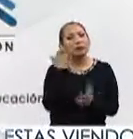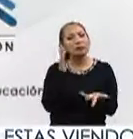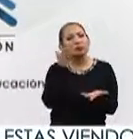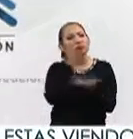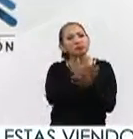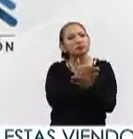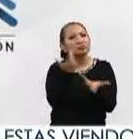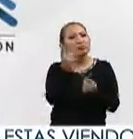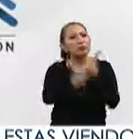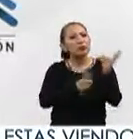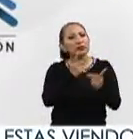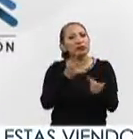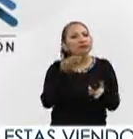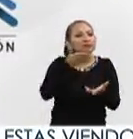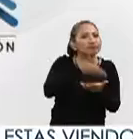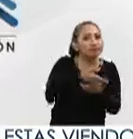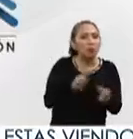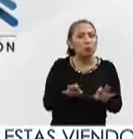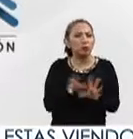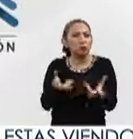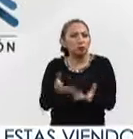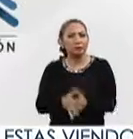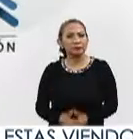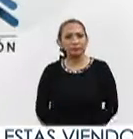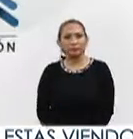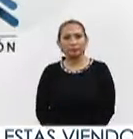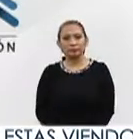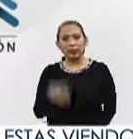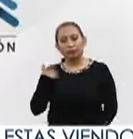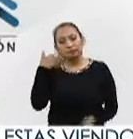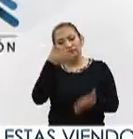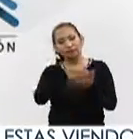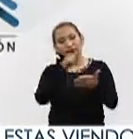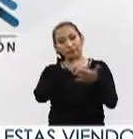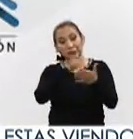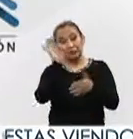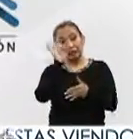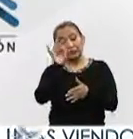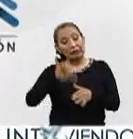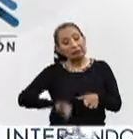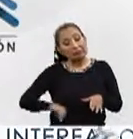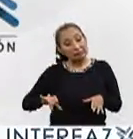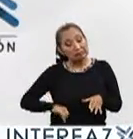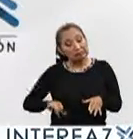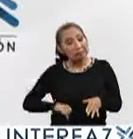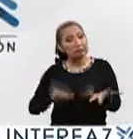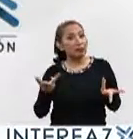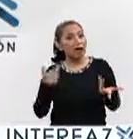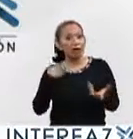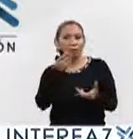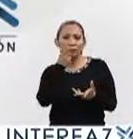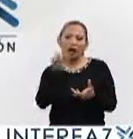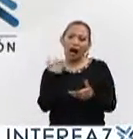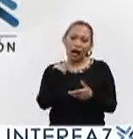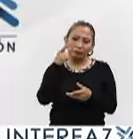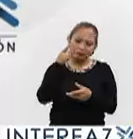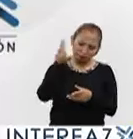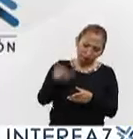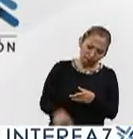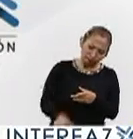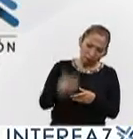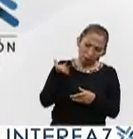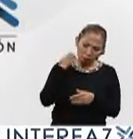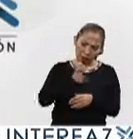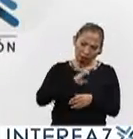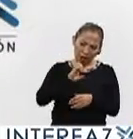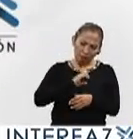acercan a este tipo de deportes? Pues van, tocan la puerta, a lo mejor les interesa y alguien les ve aptitudes como